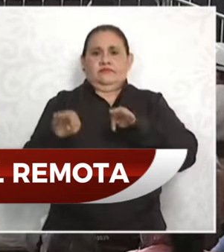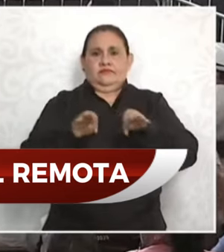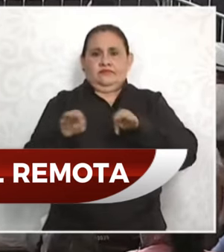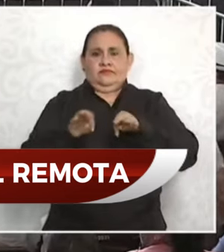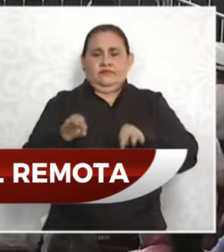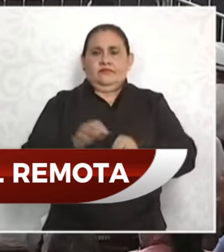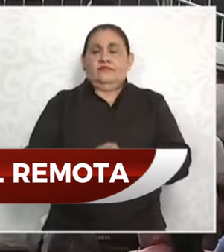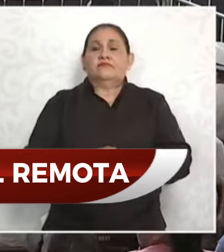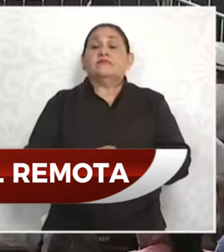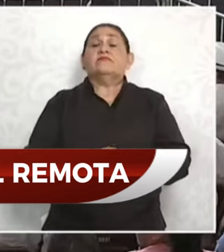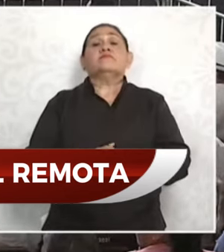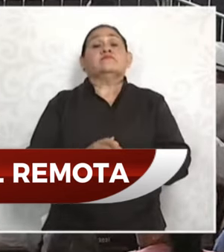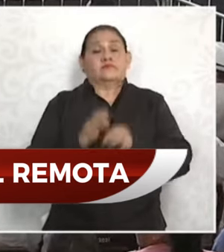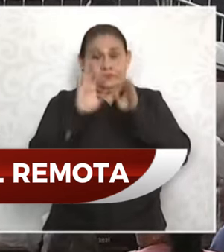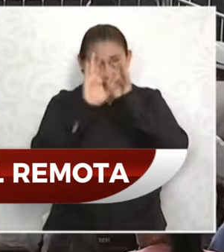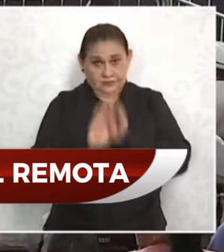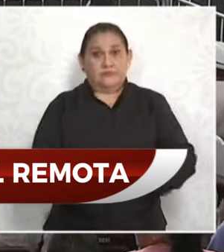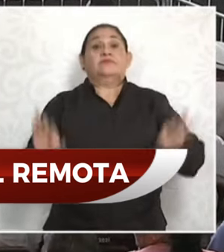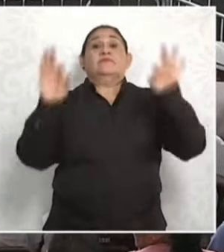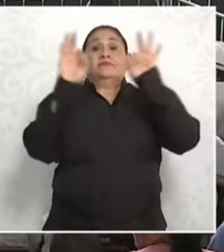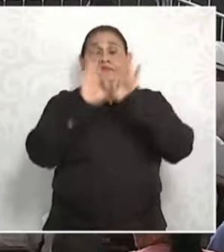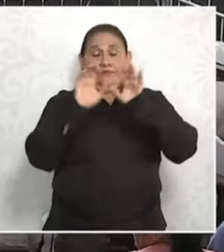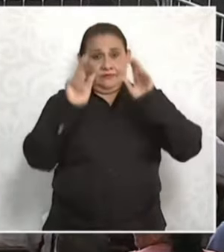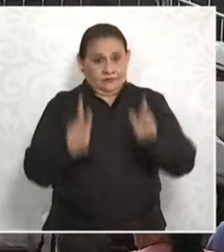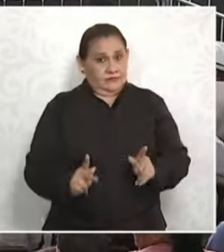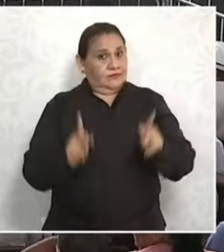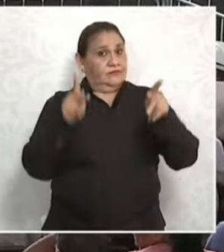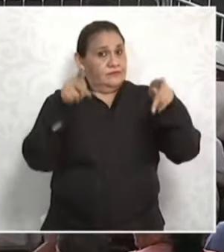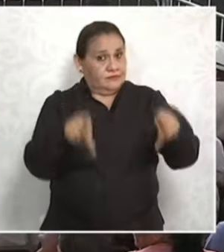La importancia del Puerto de Progreso